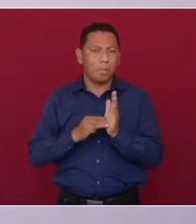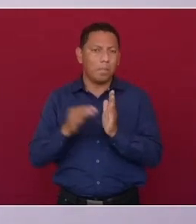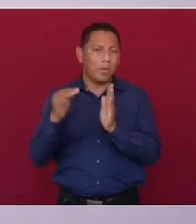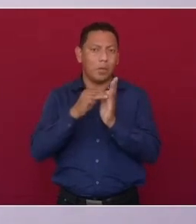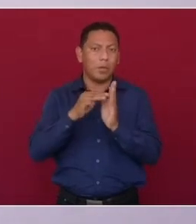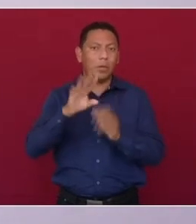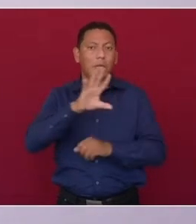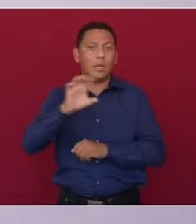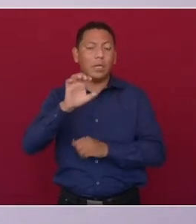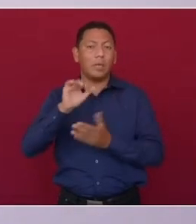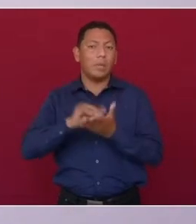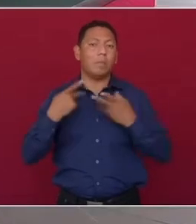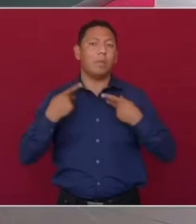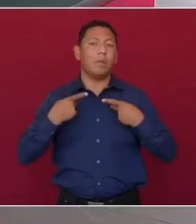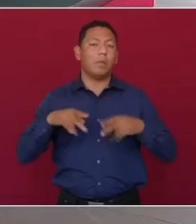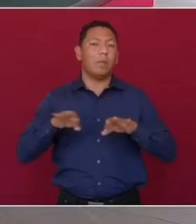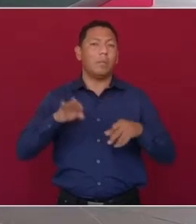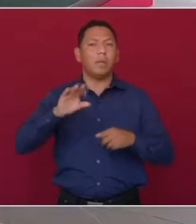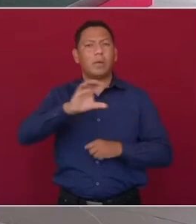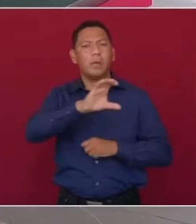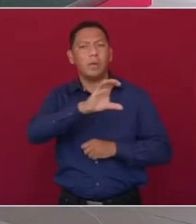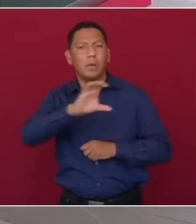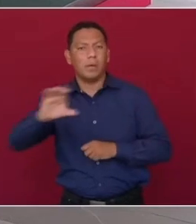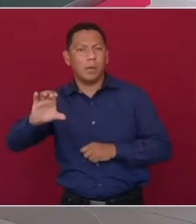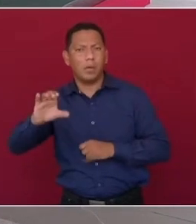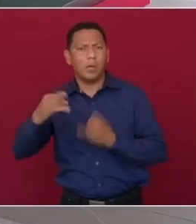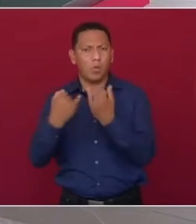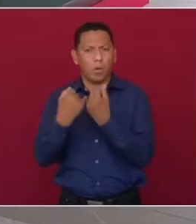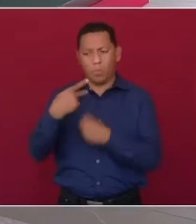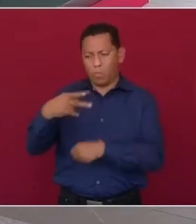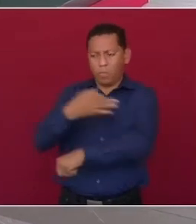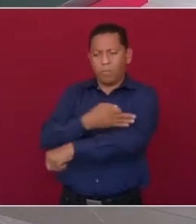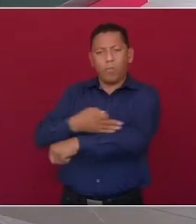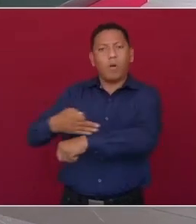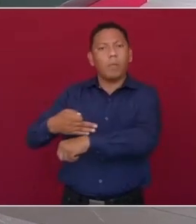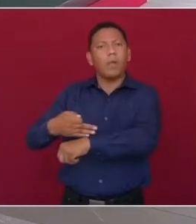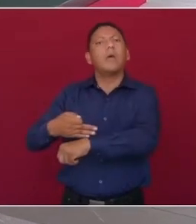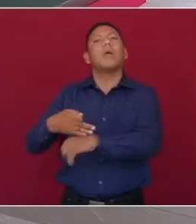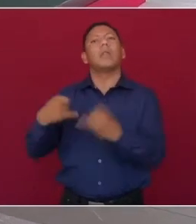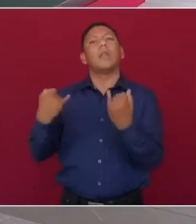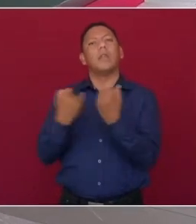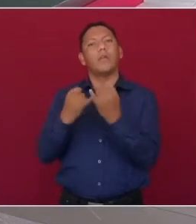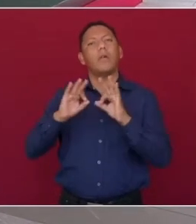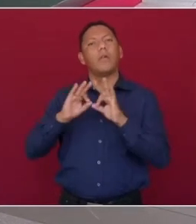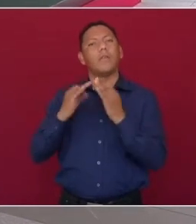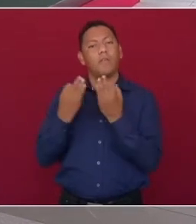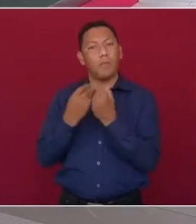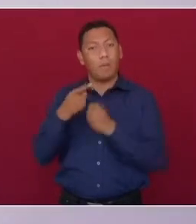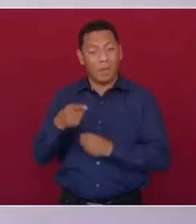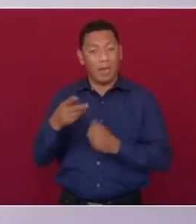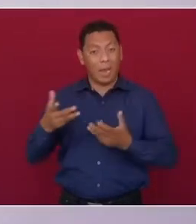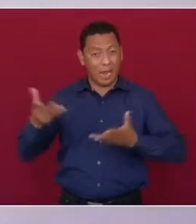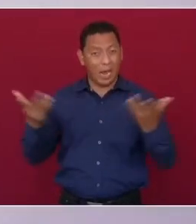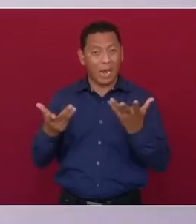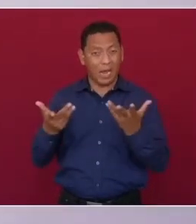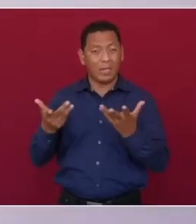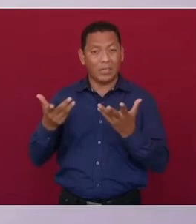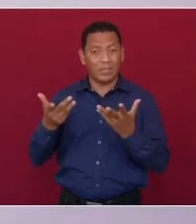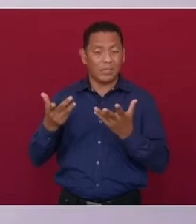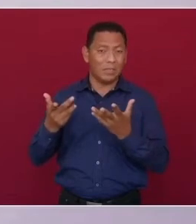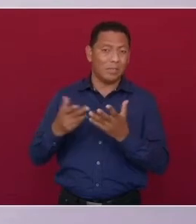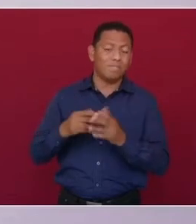3.500.000 campesinos, incluyendo sus familias. Además, esta acción en